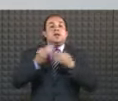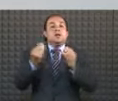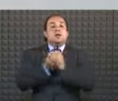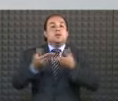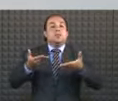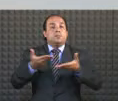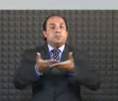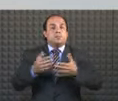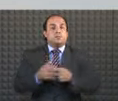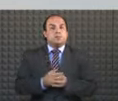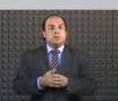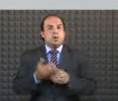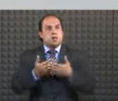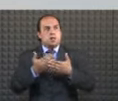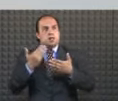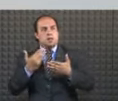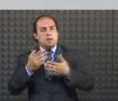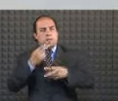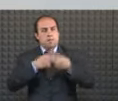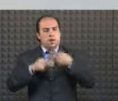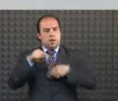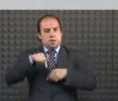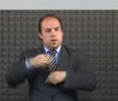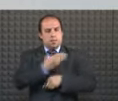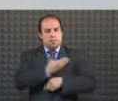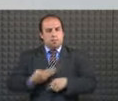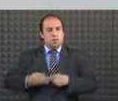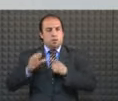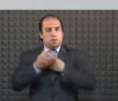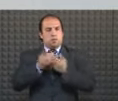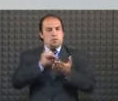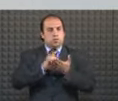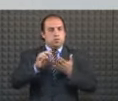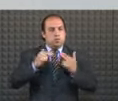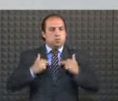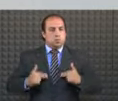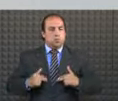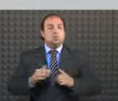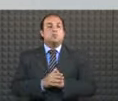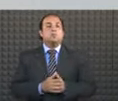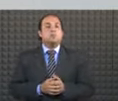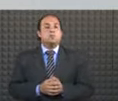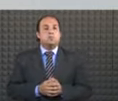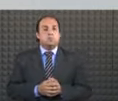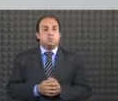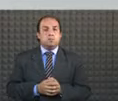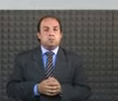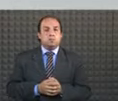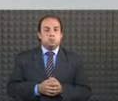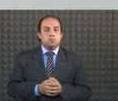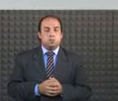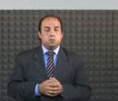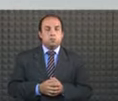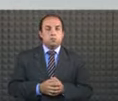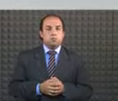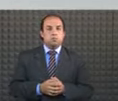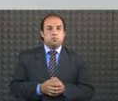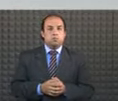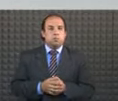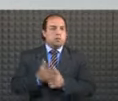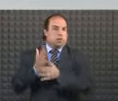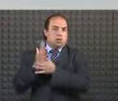El otro día que estuvo aquí la presidenta de la Comisión de Derechos Humanos, nos planteaba,